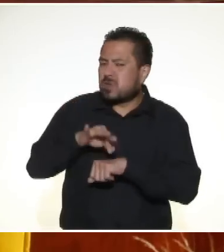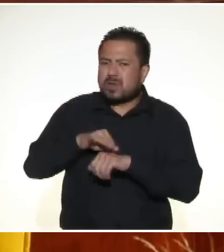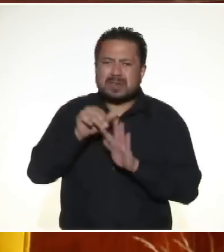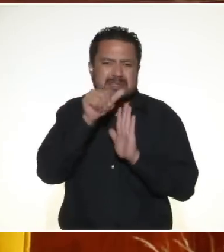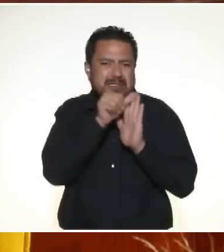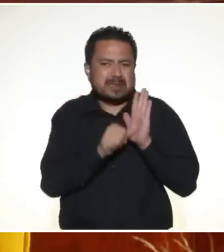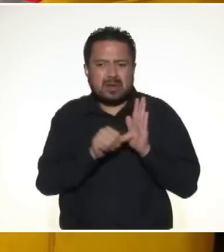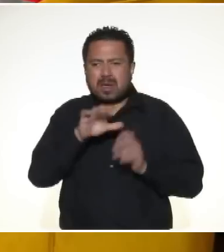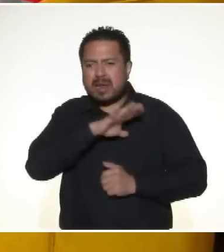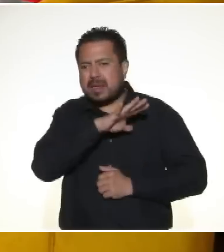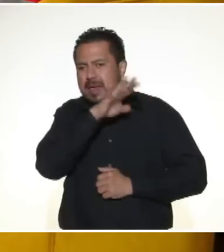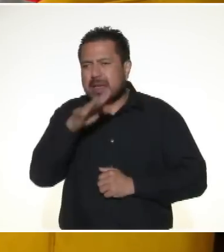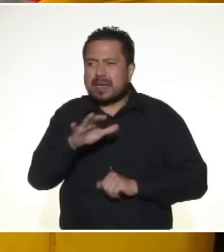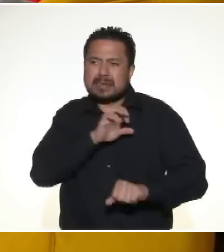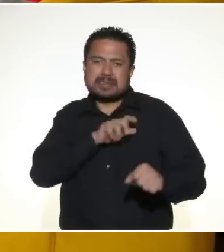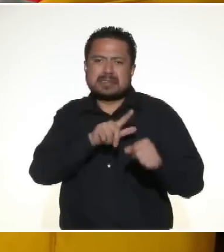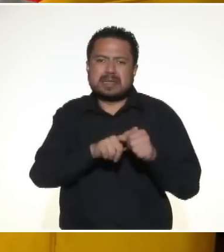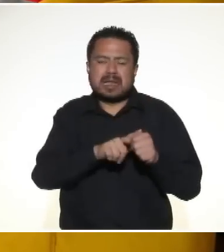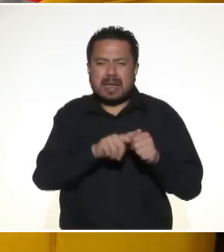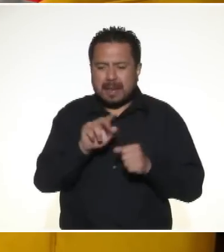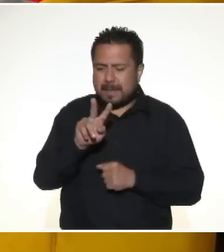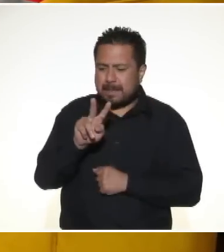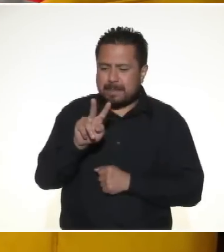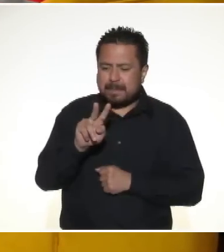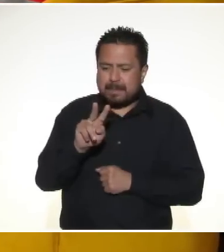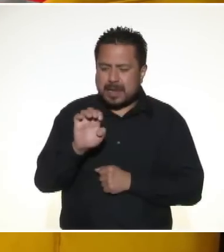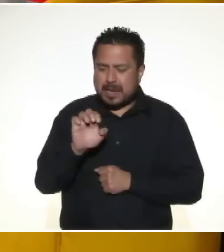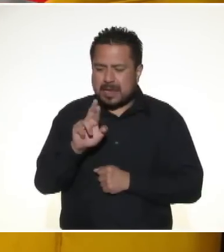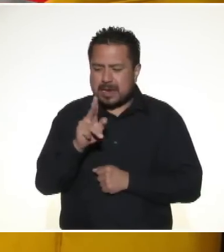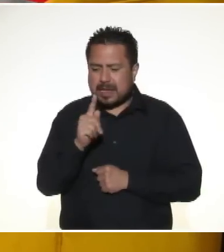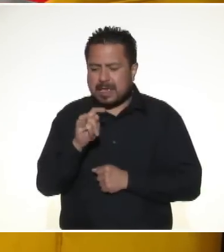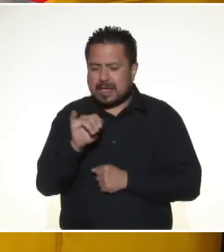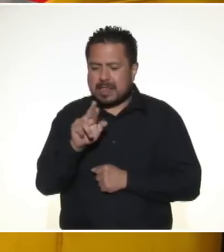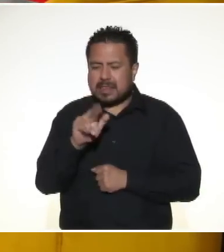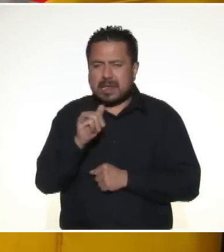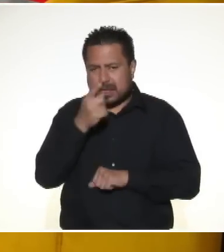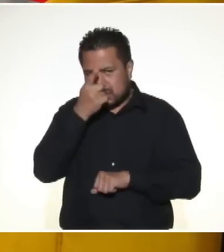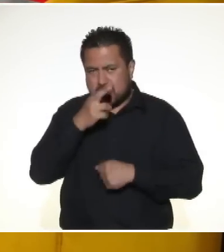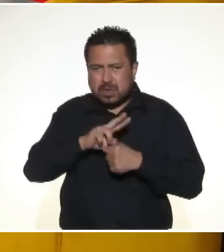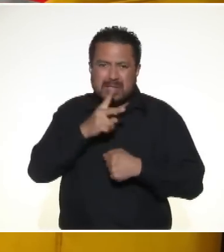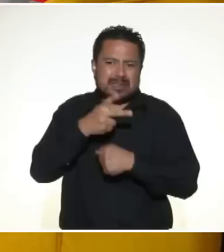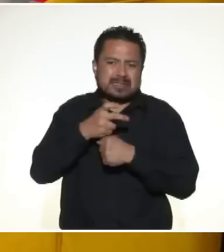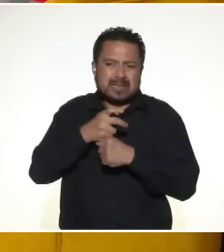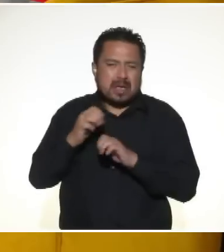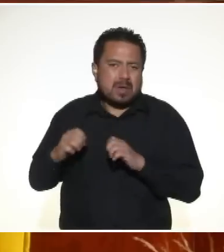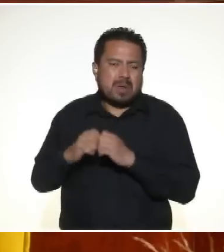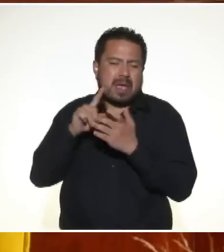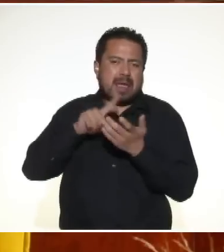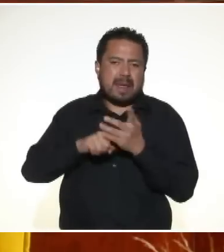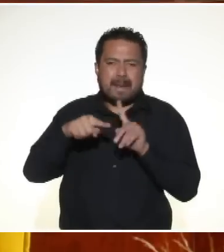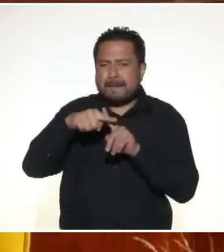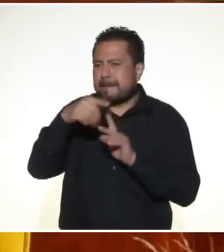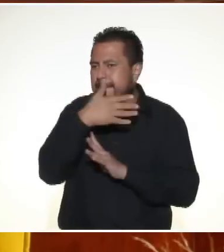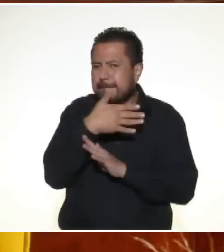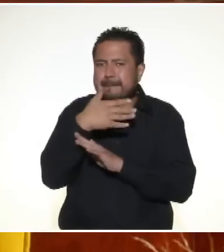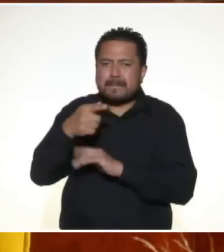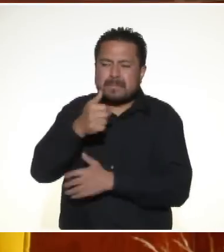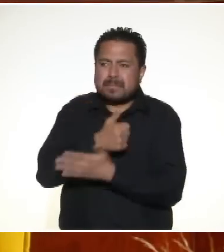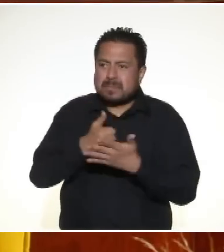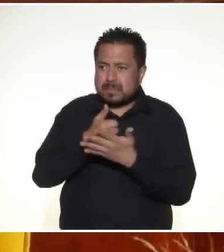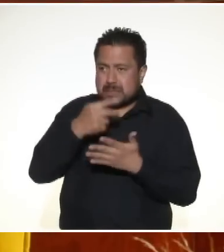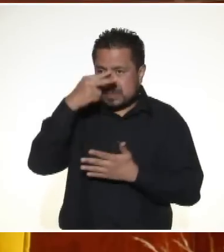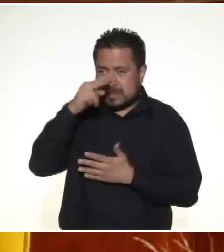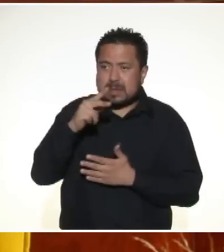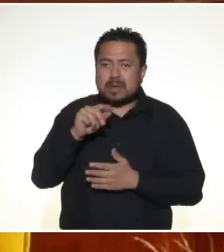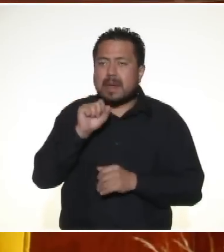cirujano general, especialista en bariatría, técnico en urgencias médicas y subdirector médico de socorros de la Cruz Roja Mexicana en la Ciudad de México.